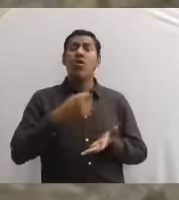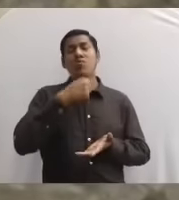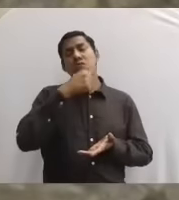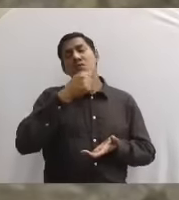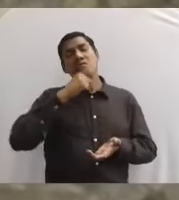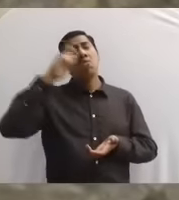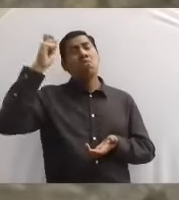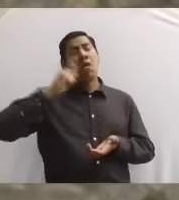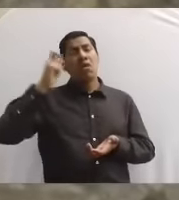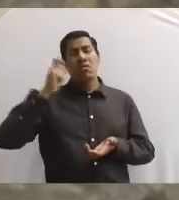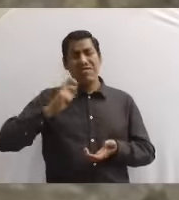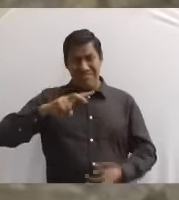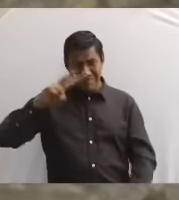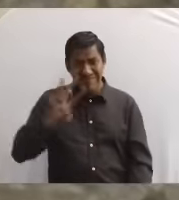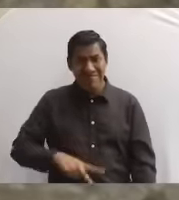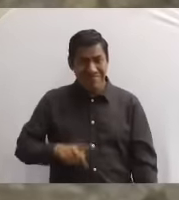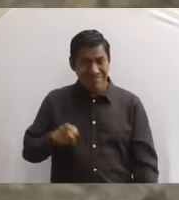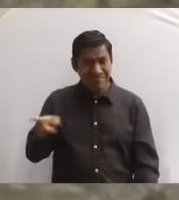sociales?